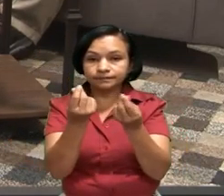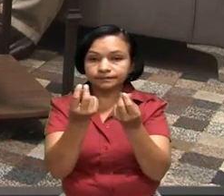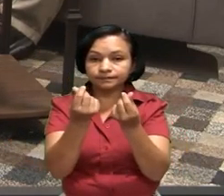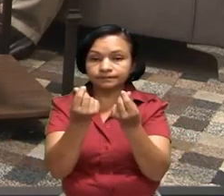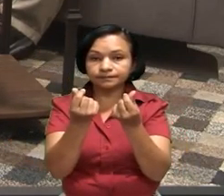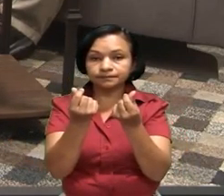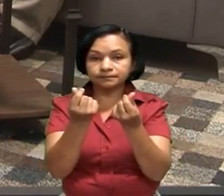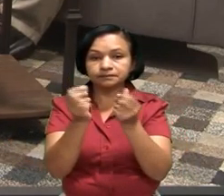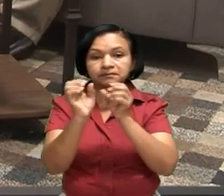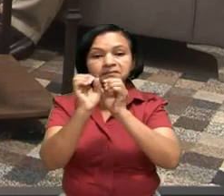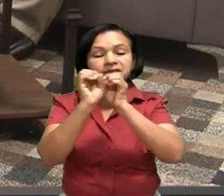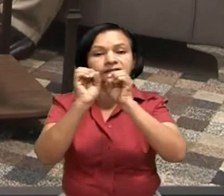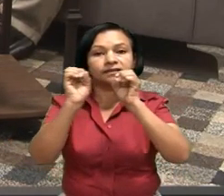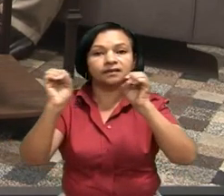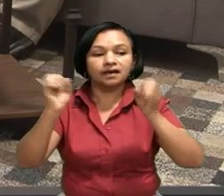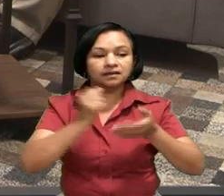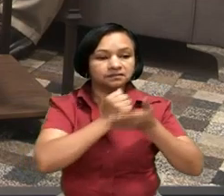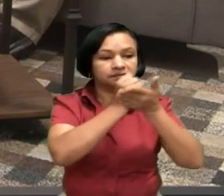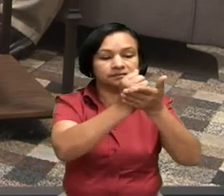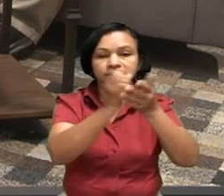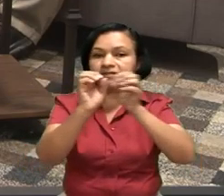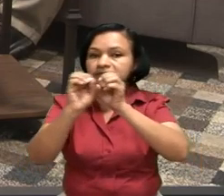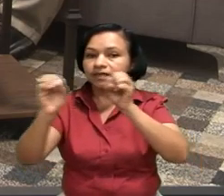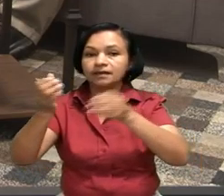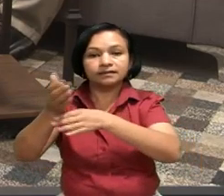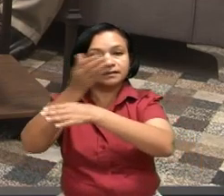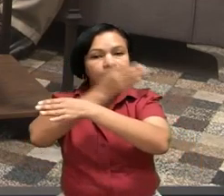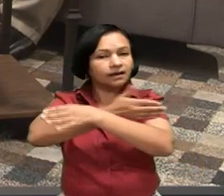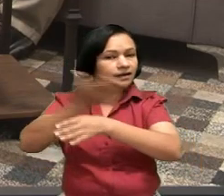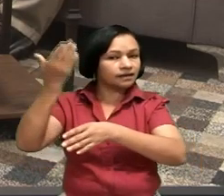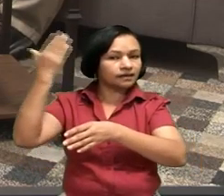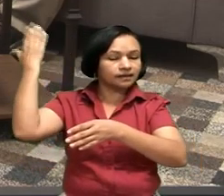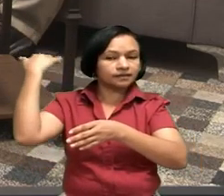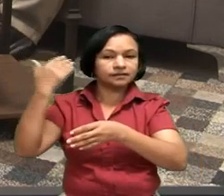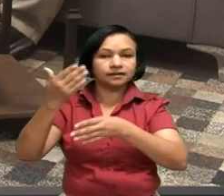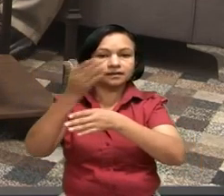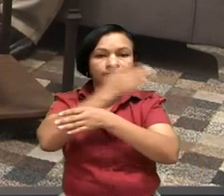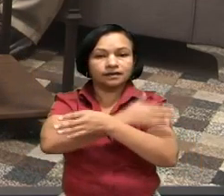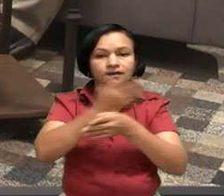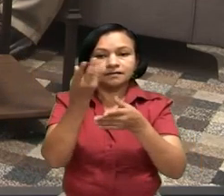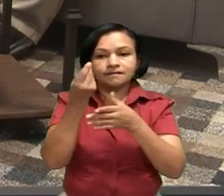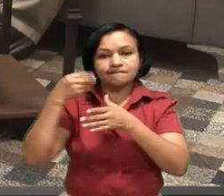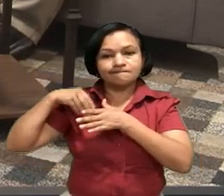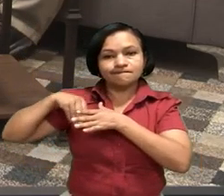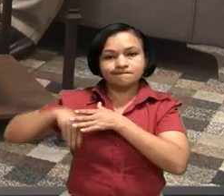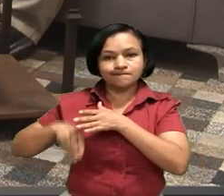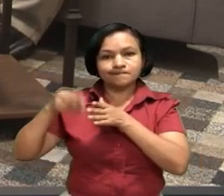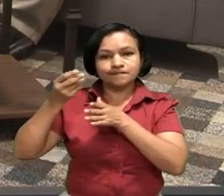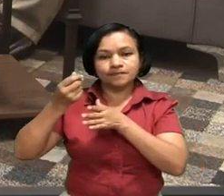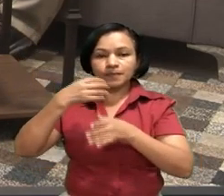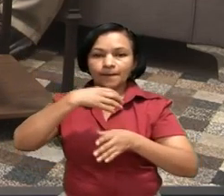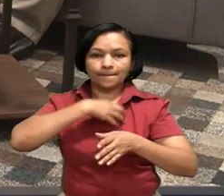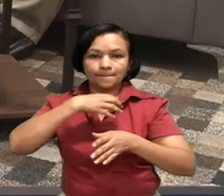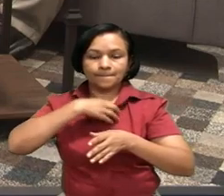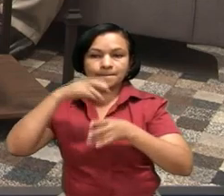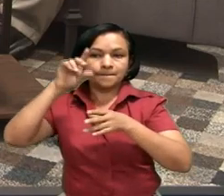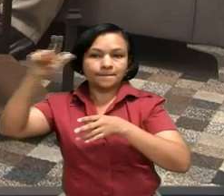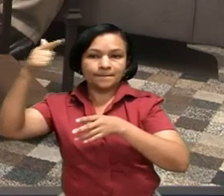nos invirtieron como se están invirtiendo ahora esos impuestos antes iban a la bolsa de los poderosos